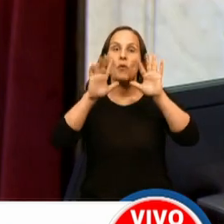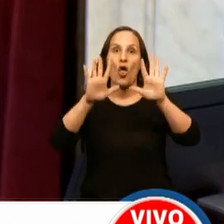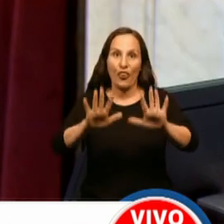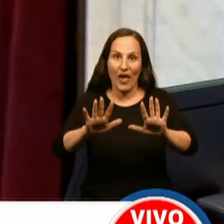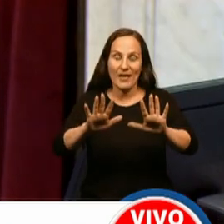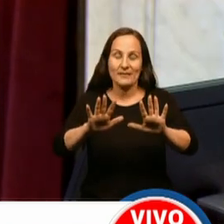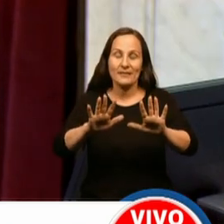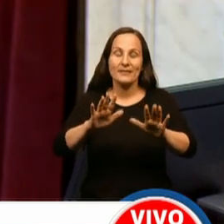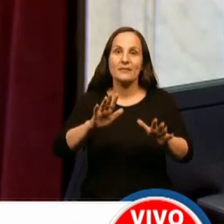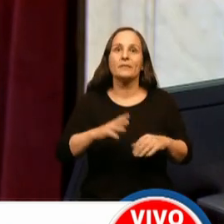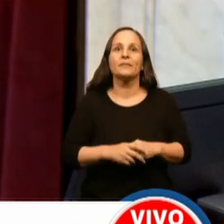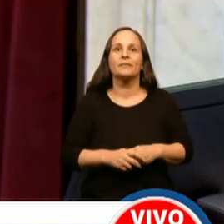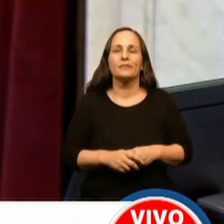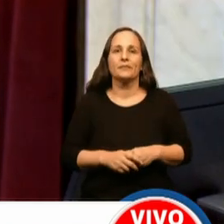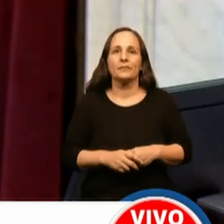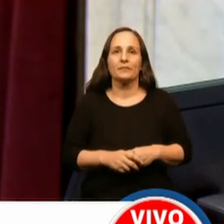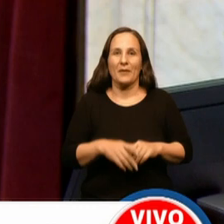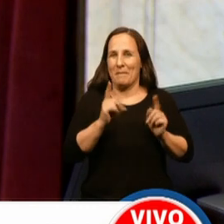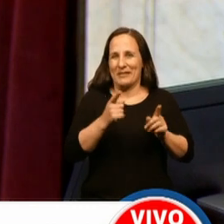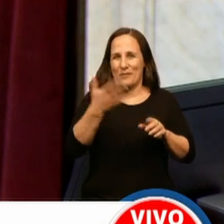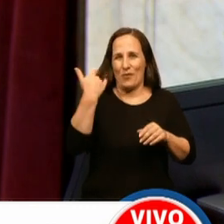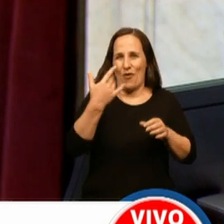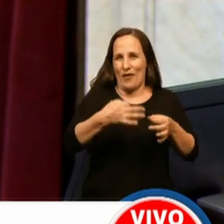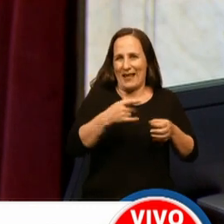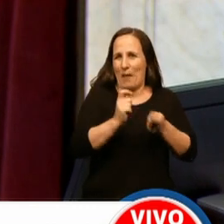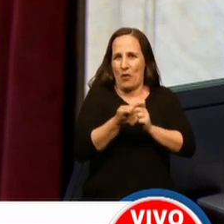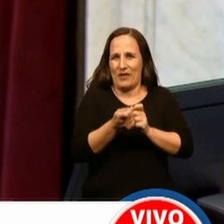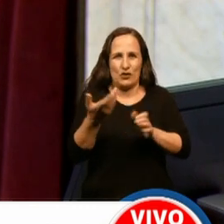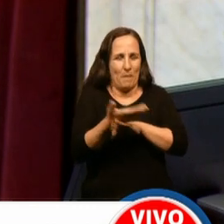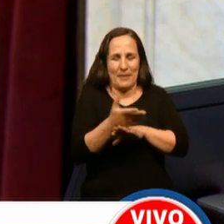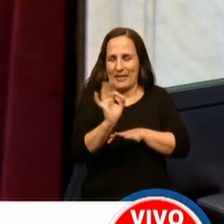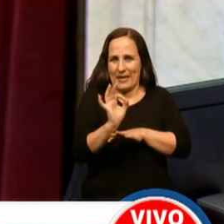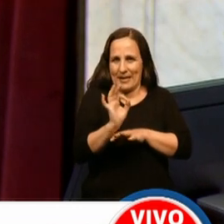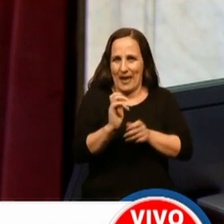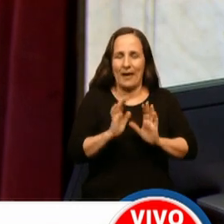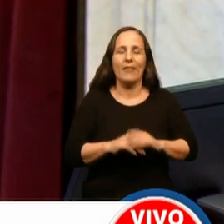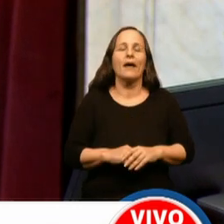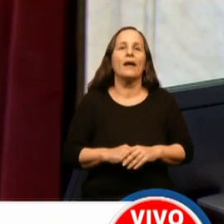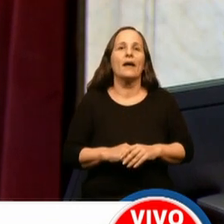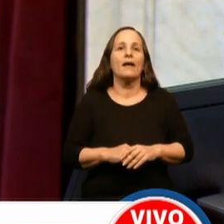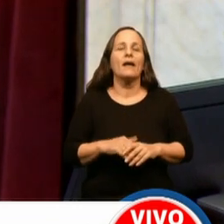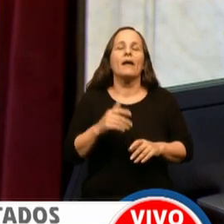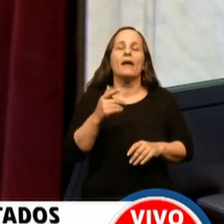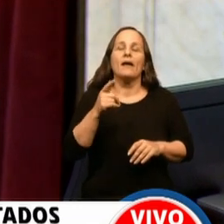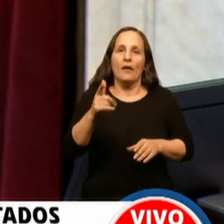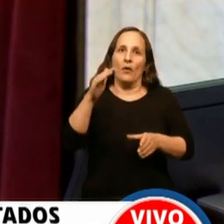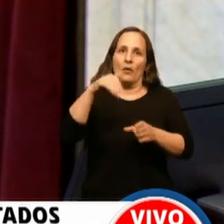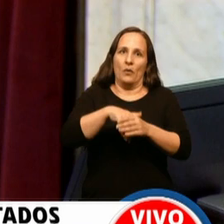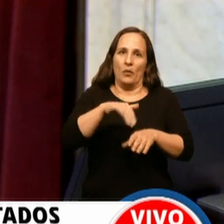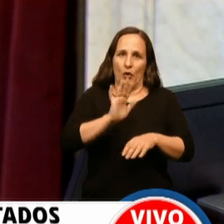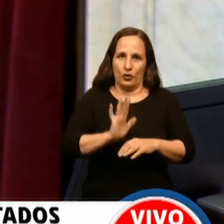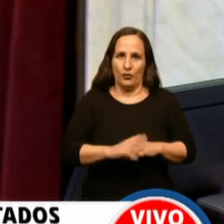dictamen original sin las modificaciones propuestas por la diputada banfi sírvase marcar su